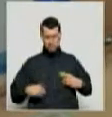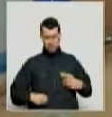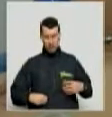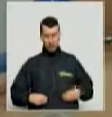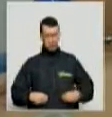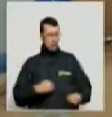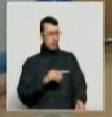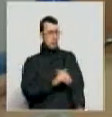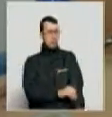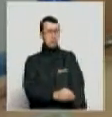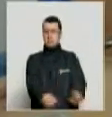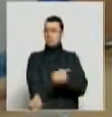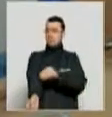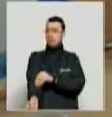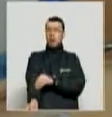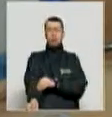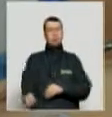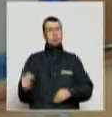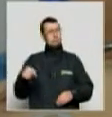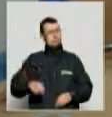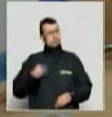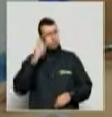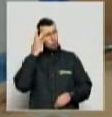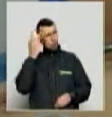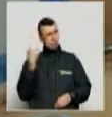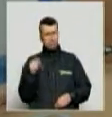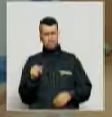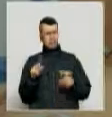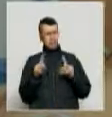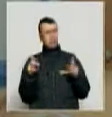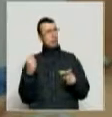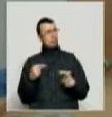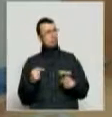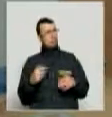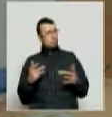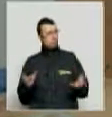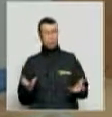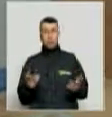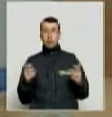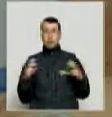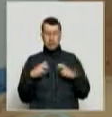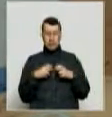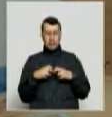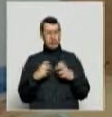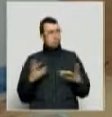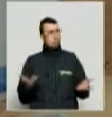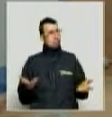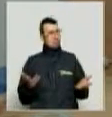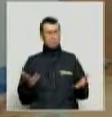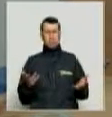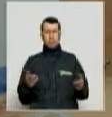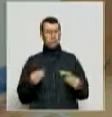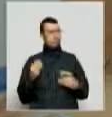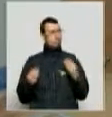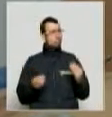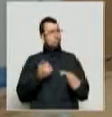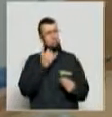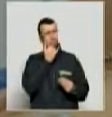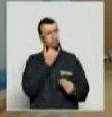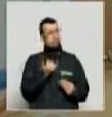manos, en los pies. ¿Qué es lo que mide? ¿Qué es ese tema de la ¿Es de electricidad, es de conducción?